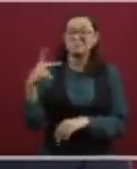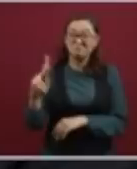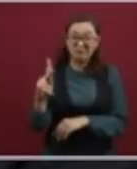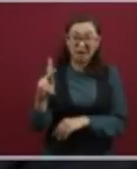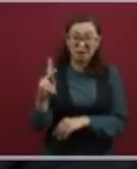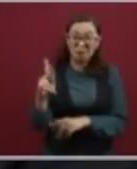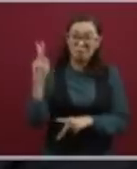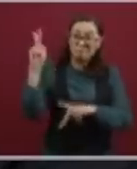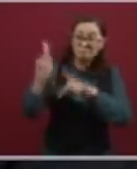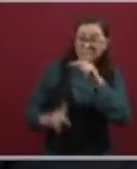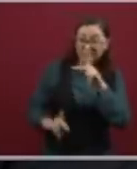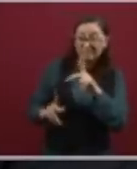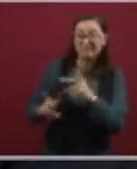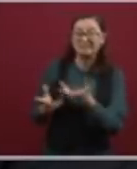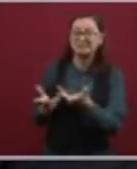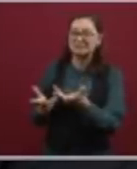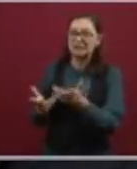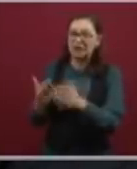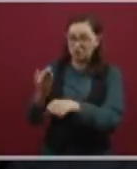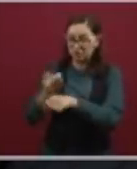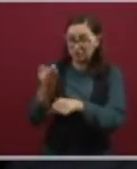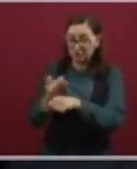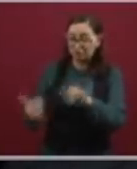costaría terminarla